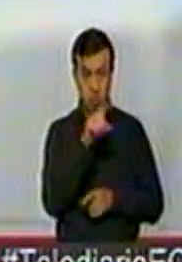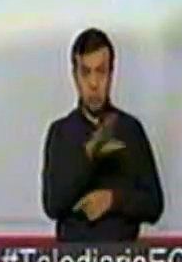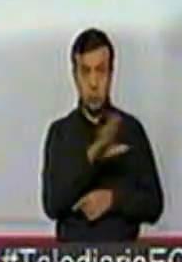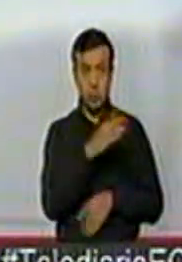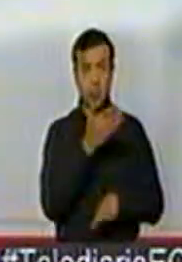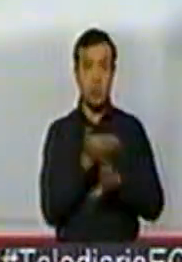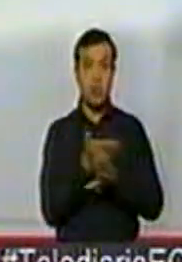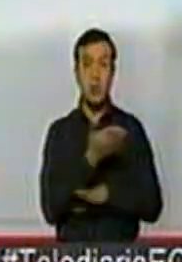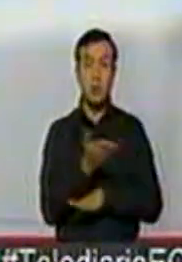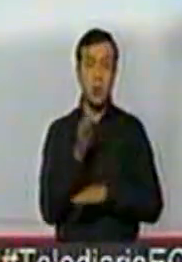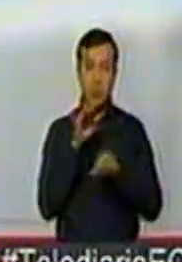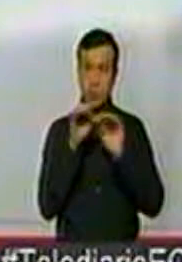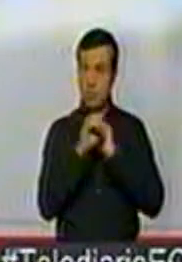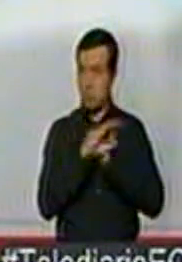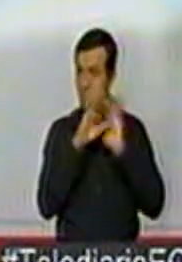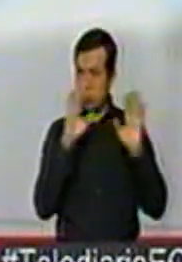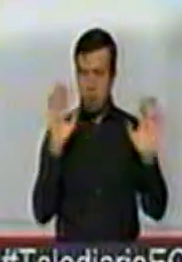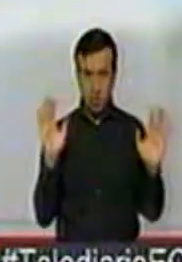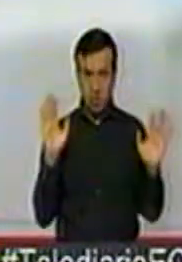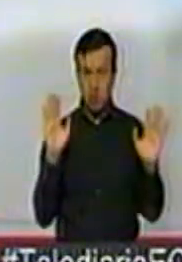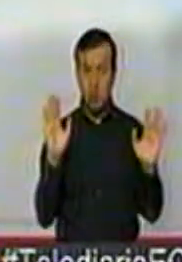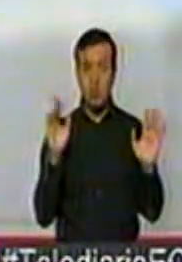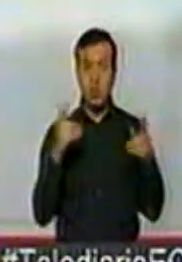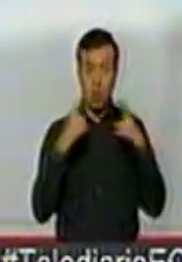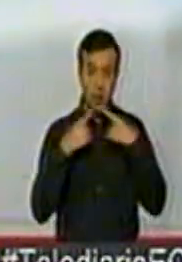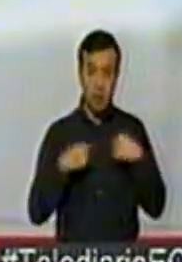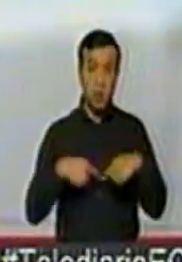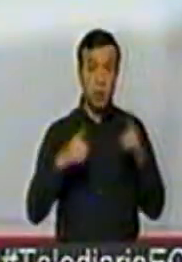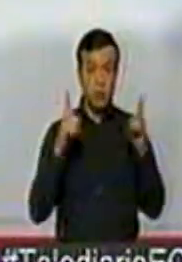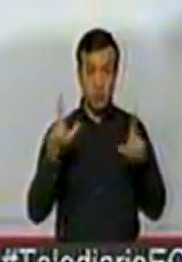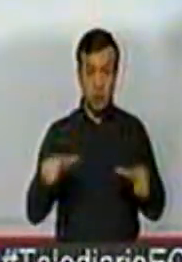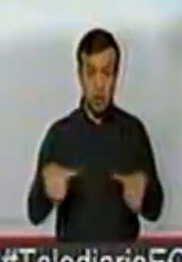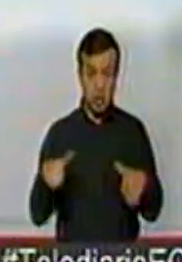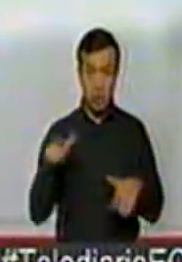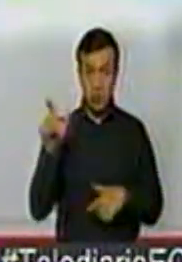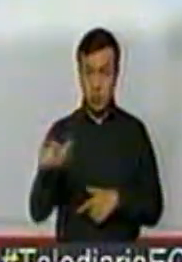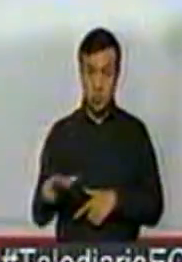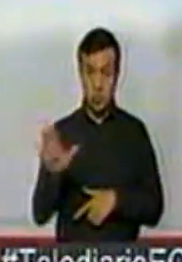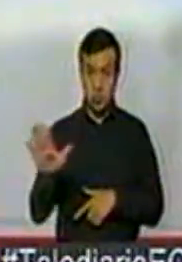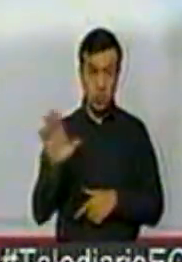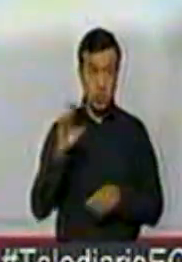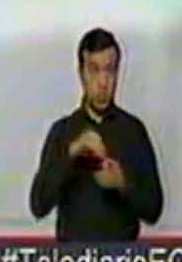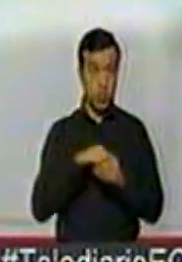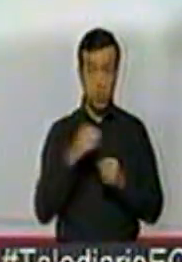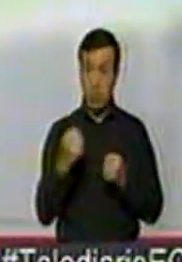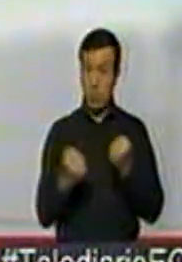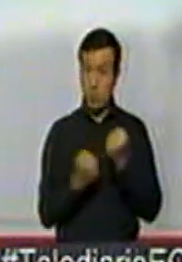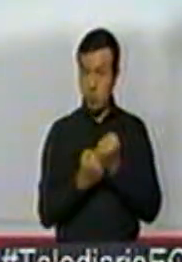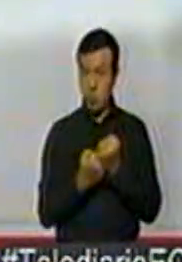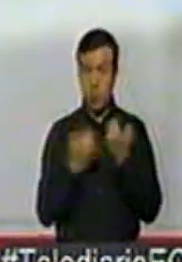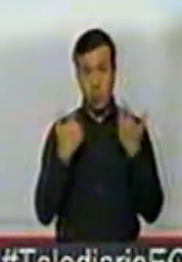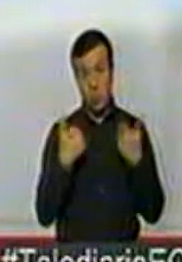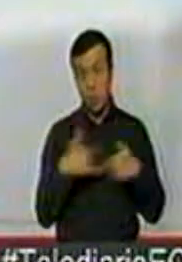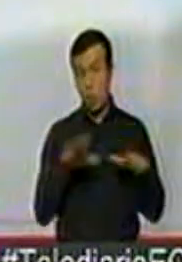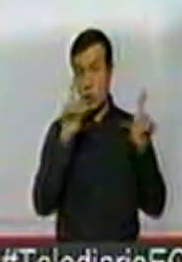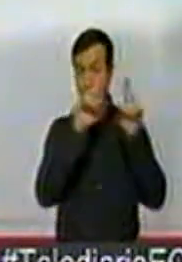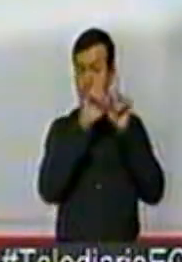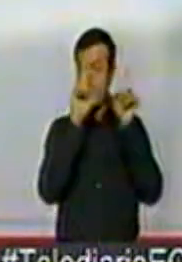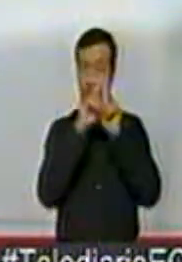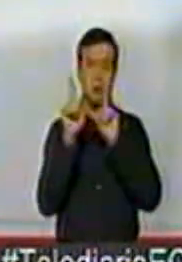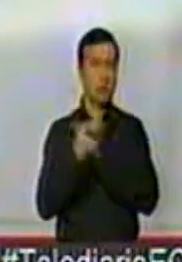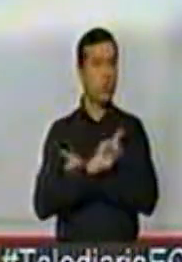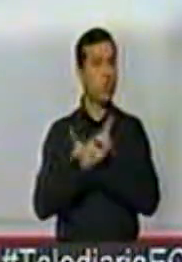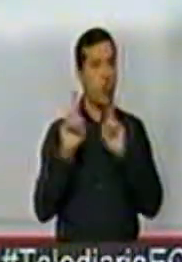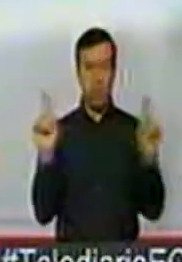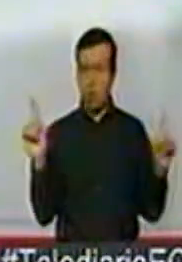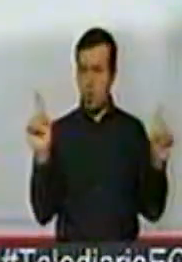presentó, dejó claro que él no ha dicho que Lenín Moreno Garcés es accionista, beneficiario de ninguna de estas empresas